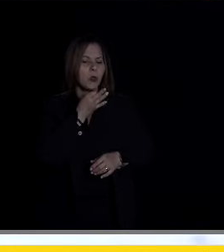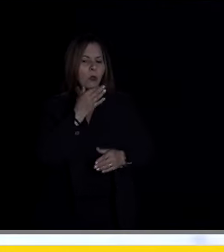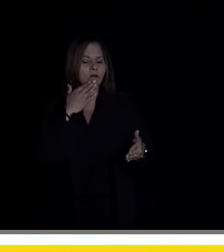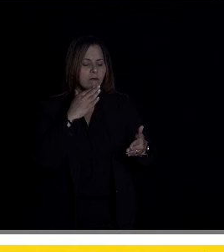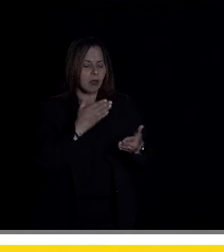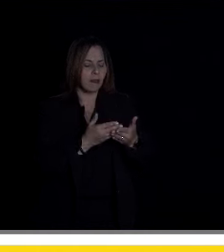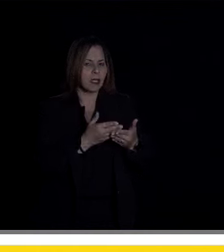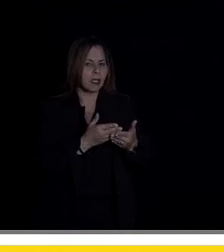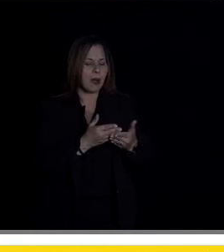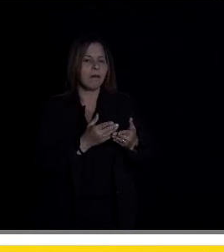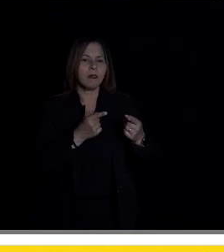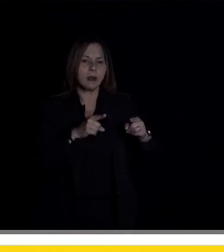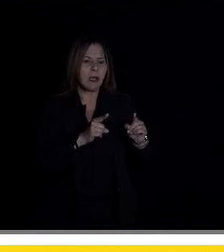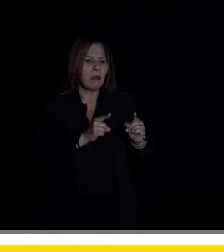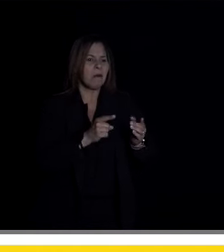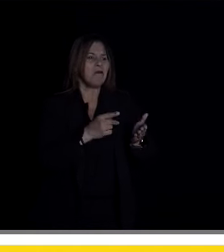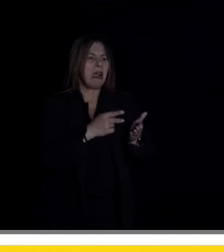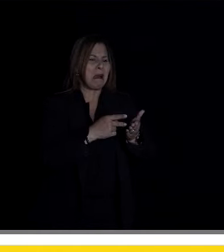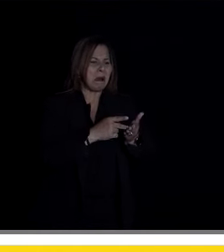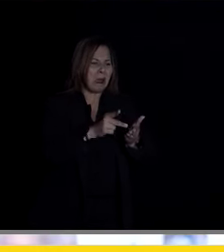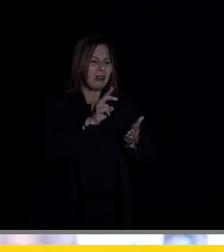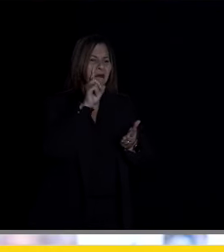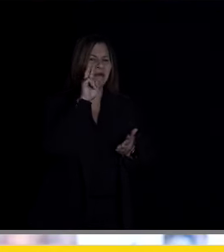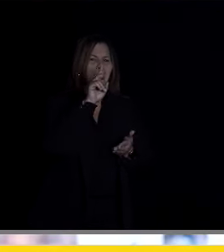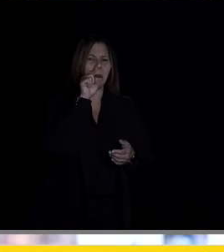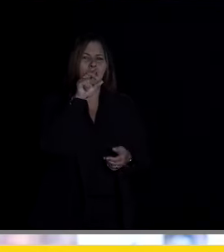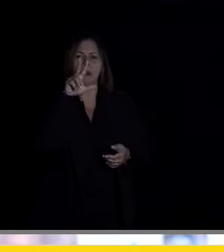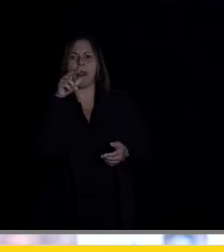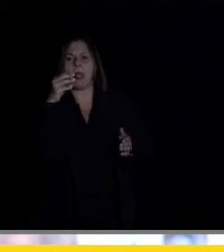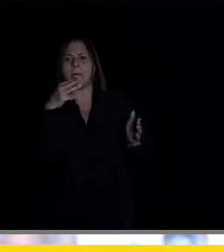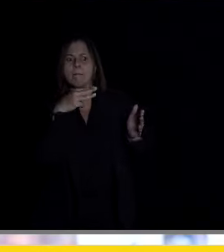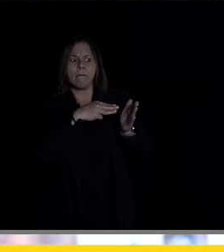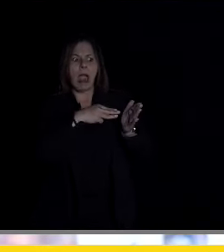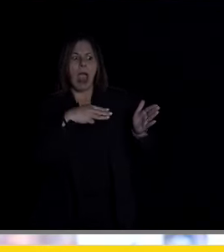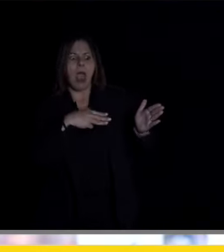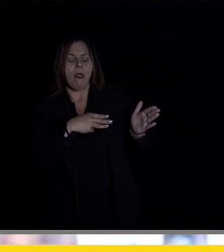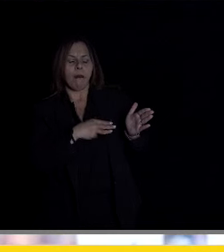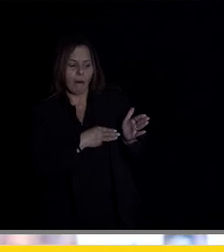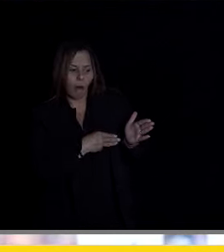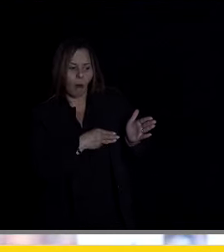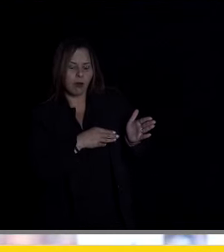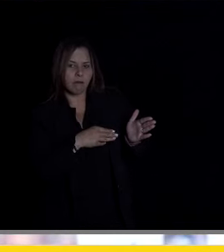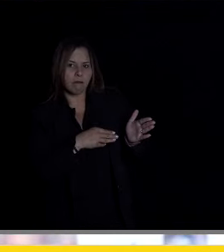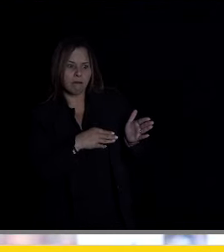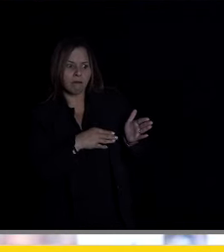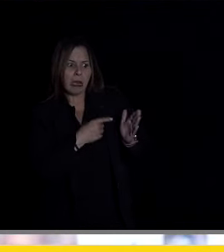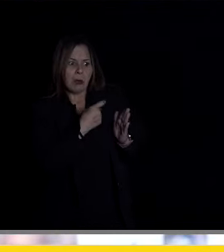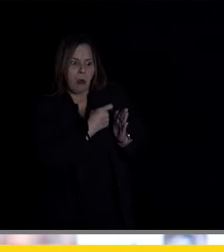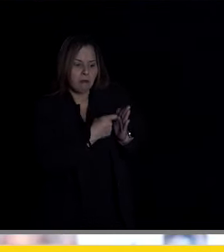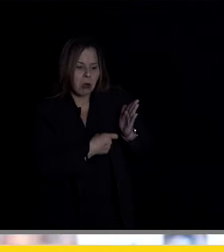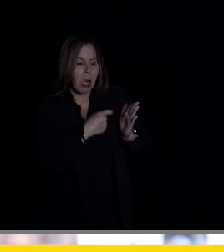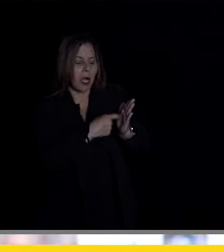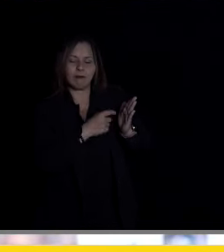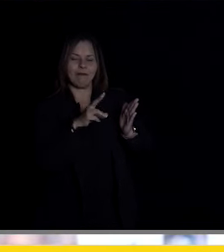huracán representó gastos aproximados para el municipio por 2.3 millones. Pero de verdad no fue un gasto, fue